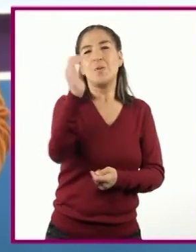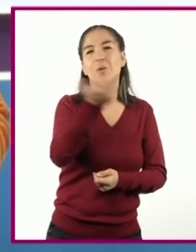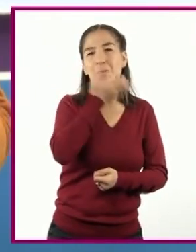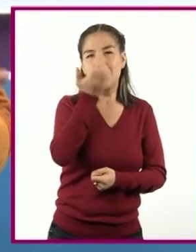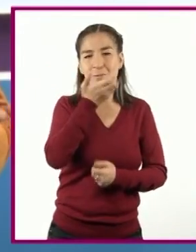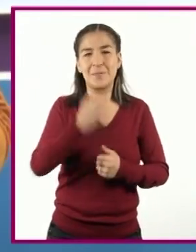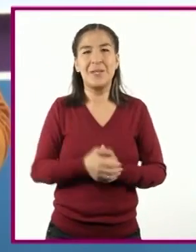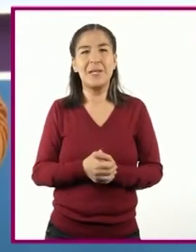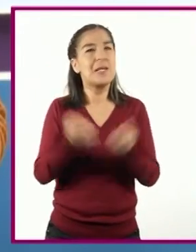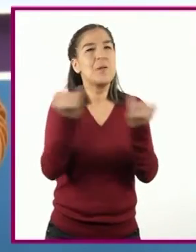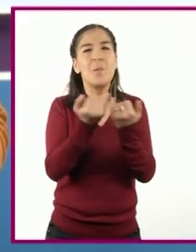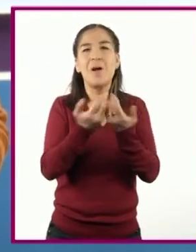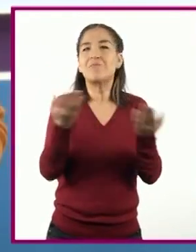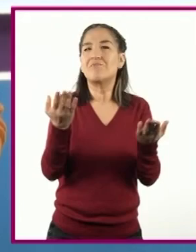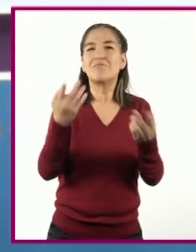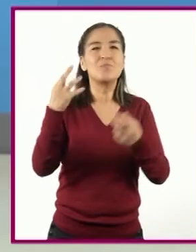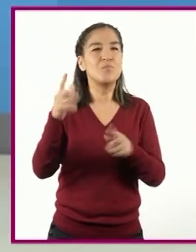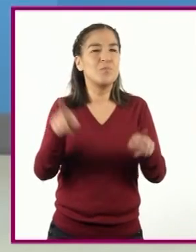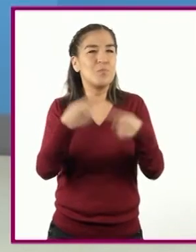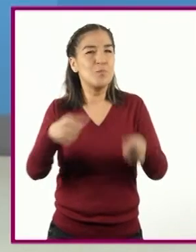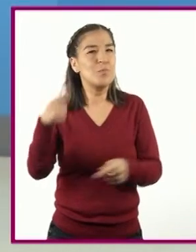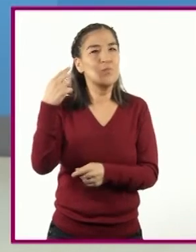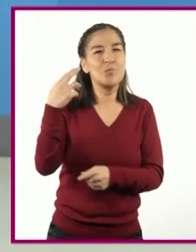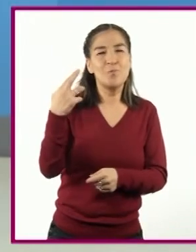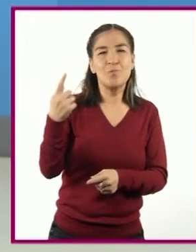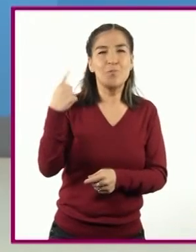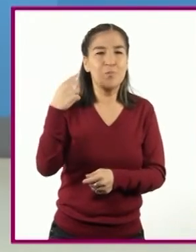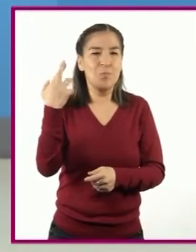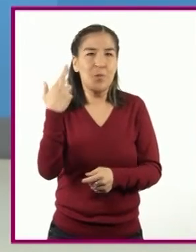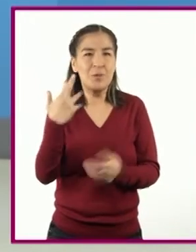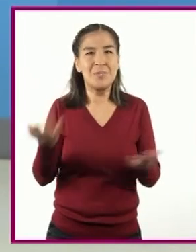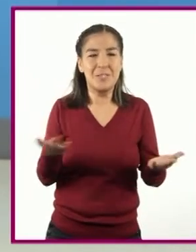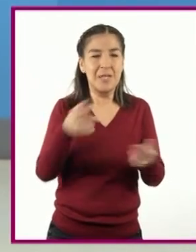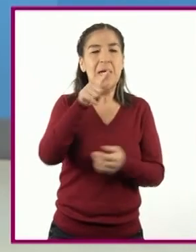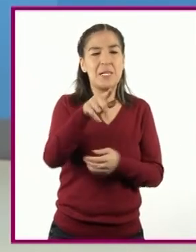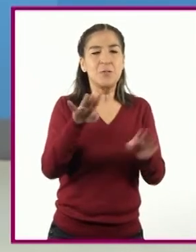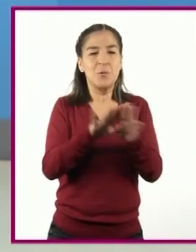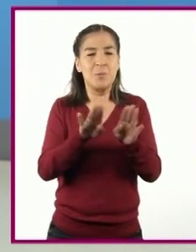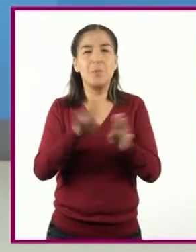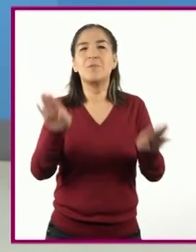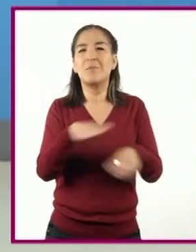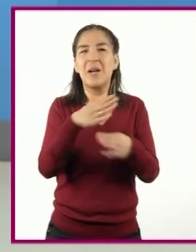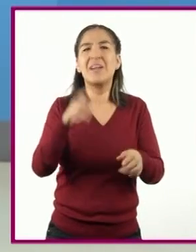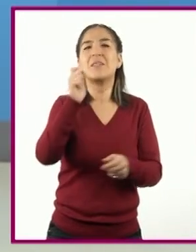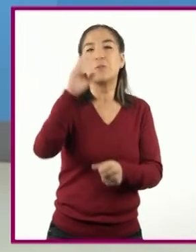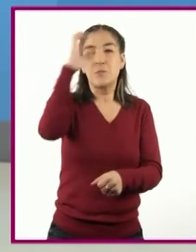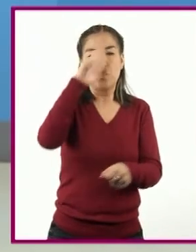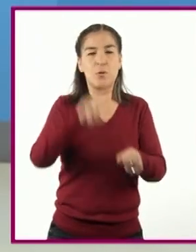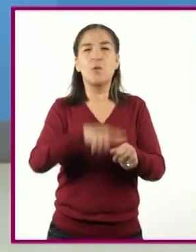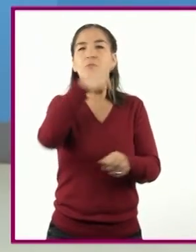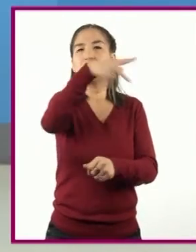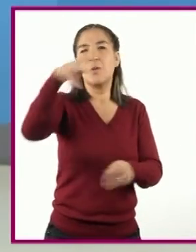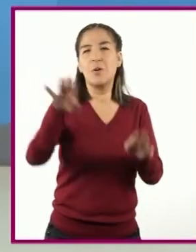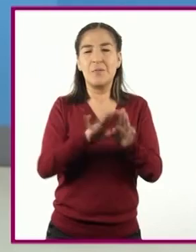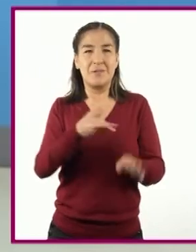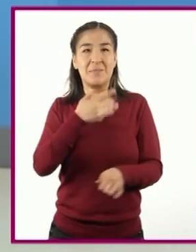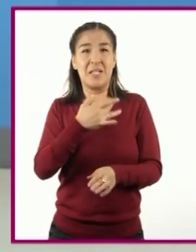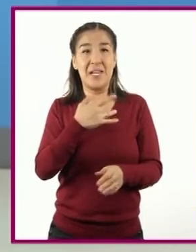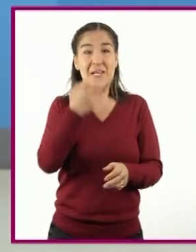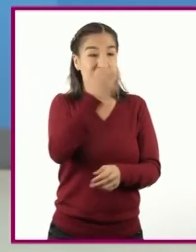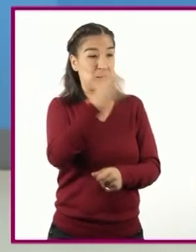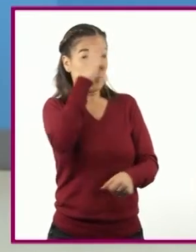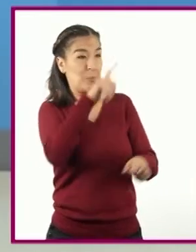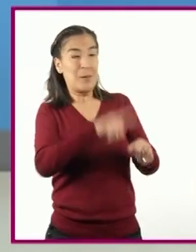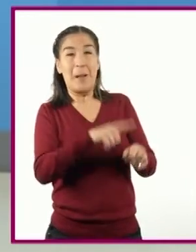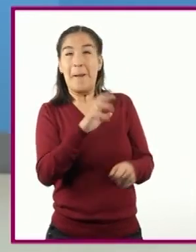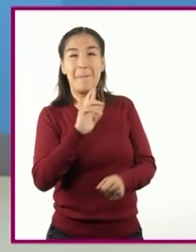costumbres, así como la música. La cultura nos da identidad. Ninguna cultura es mejor que otra,